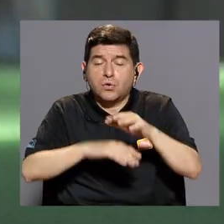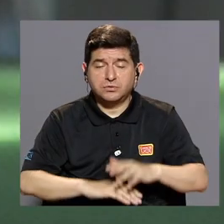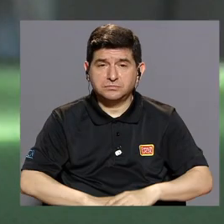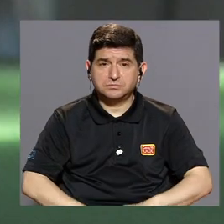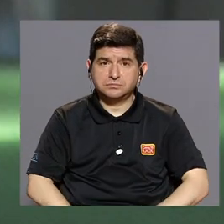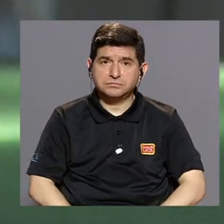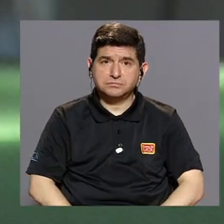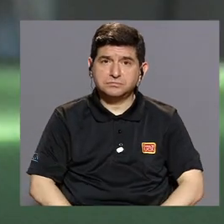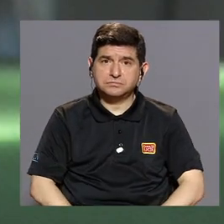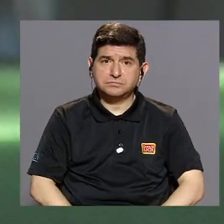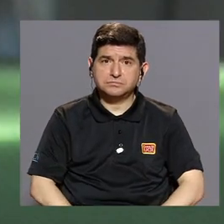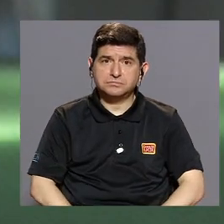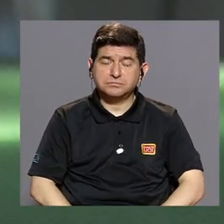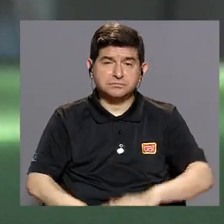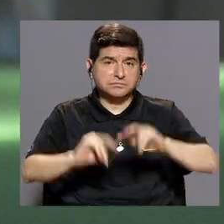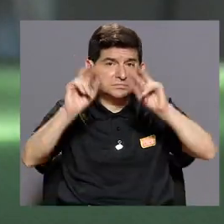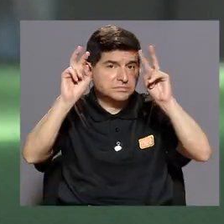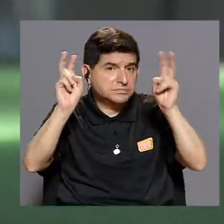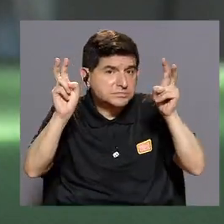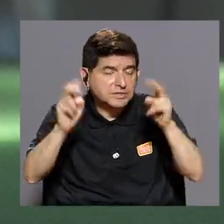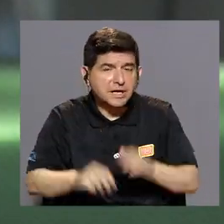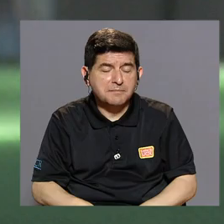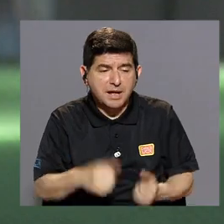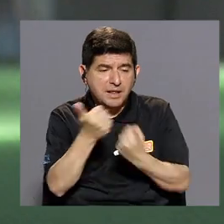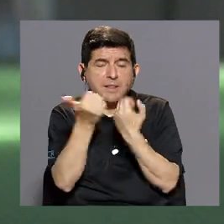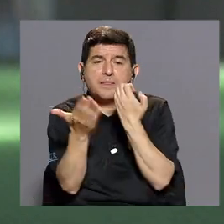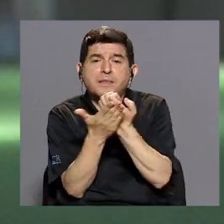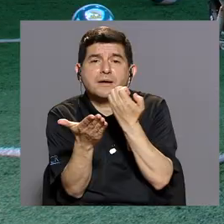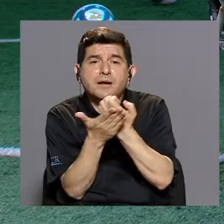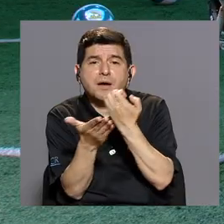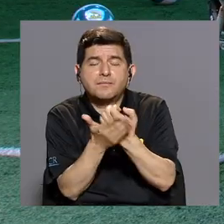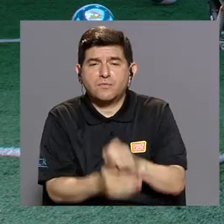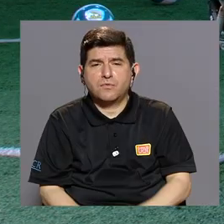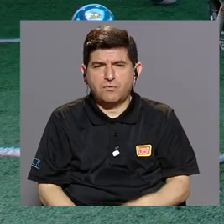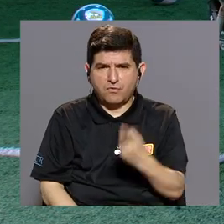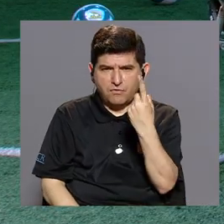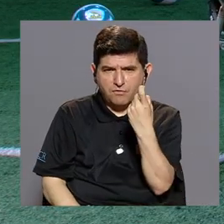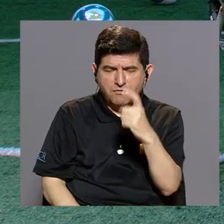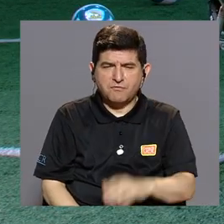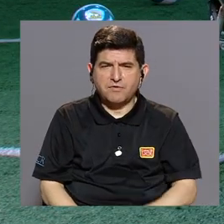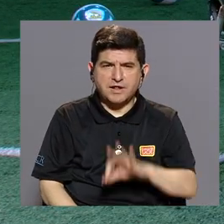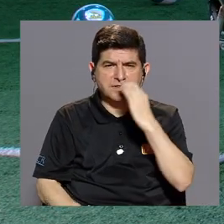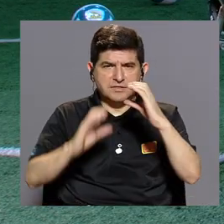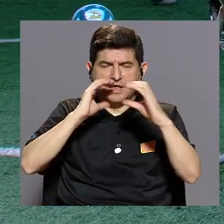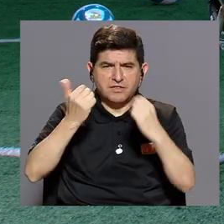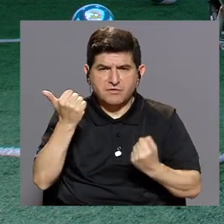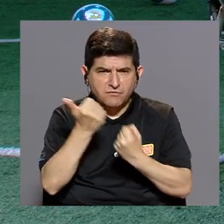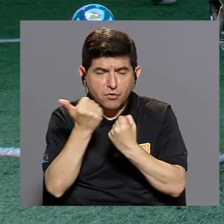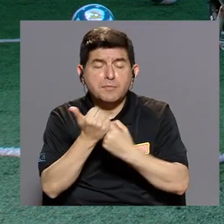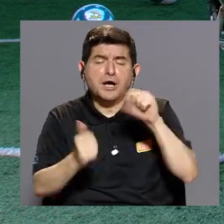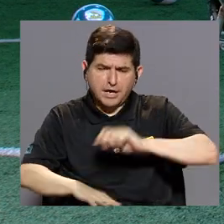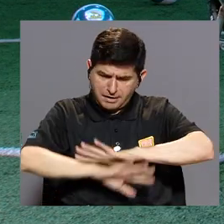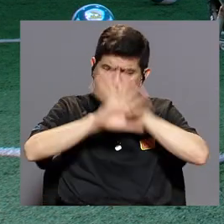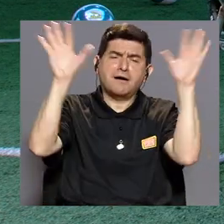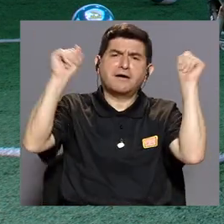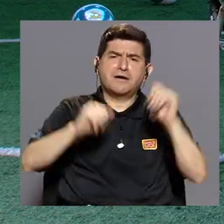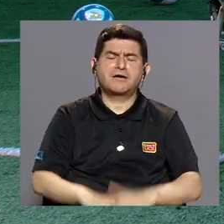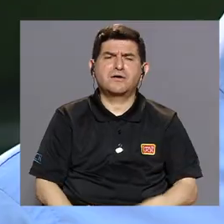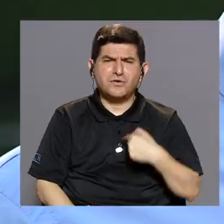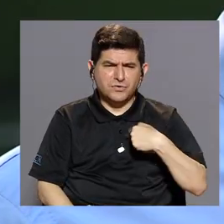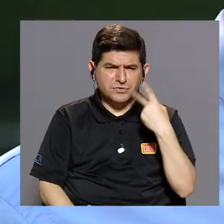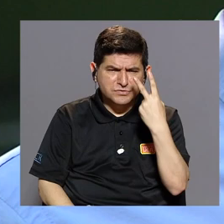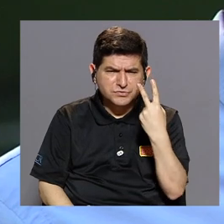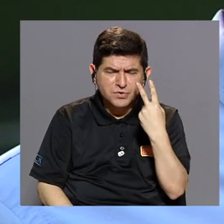¿verdad? El tema de los patrocinios. Se falta un respaldo de los medios hacia el fútbol femenino. Claro. Coincido porque veo